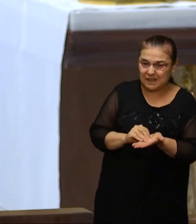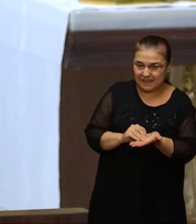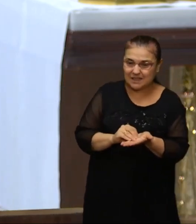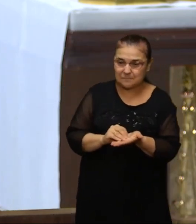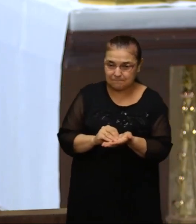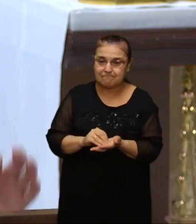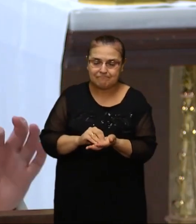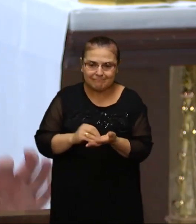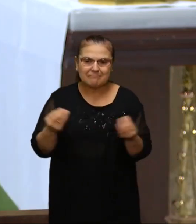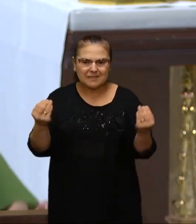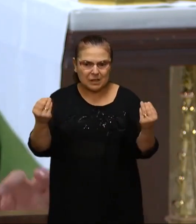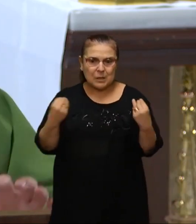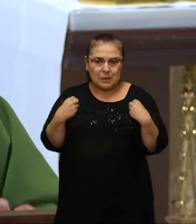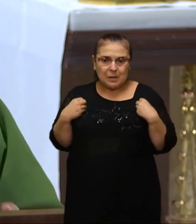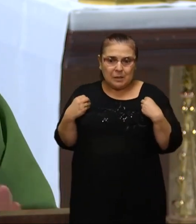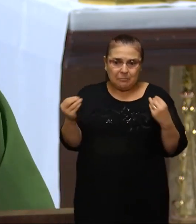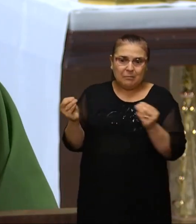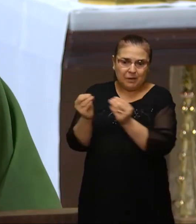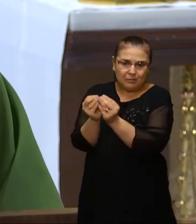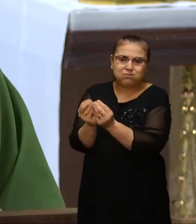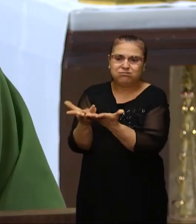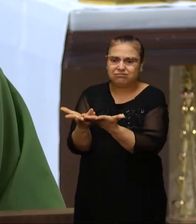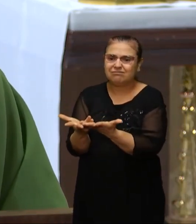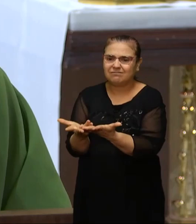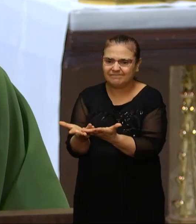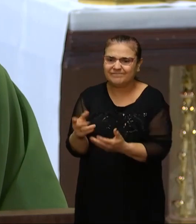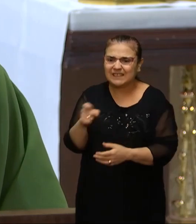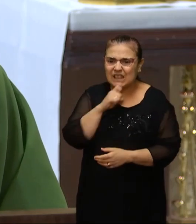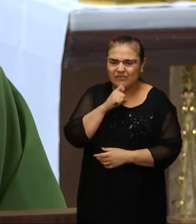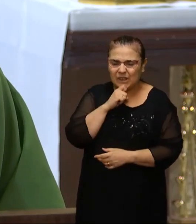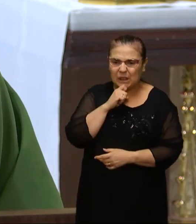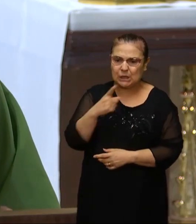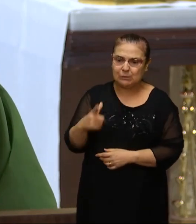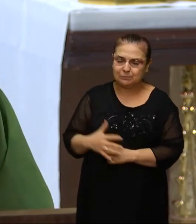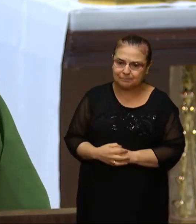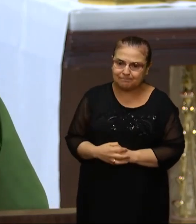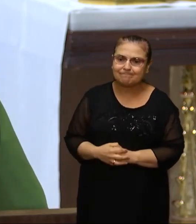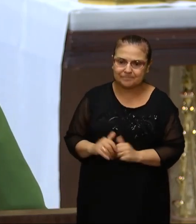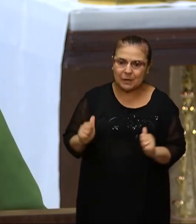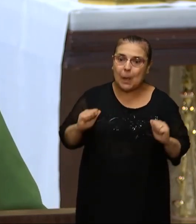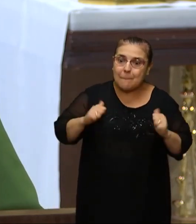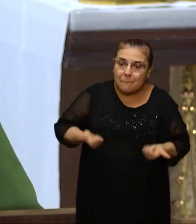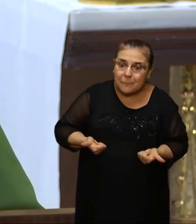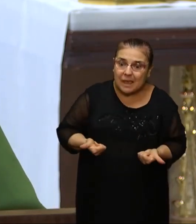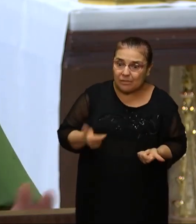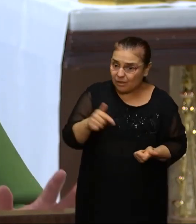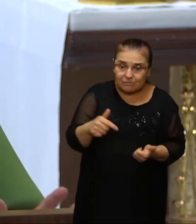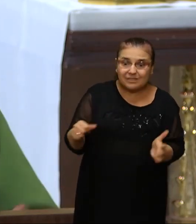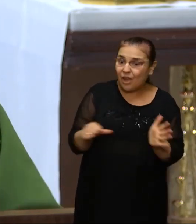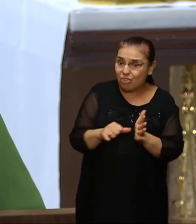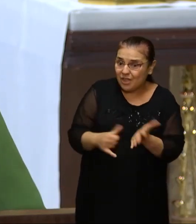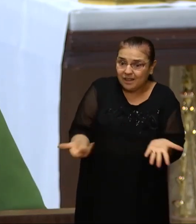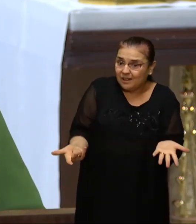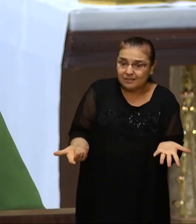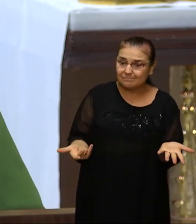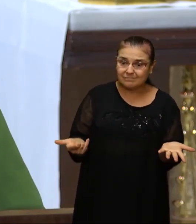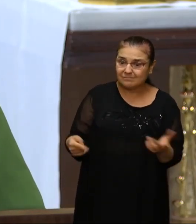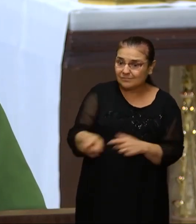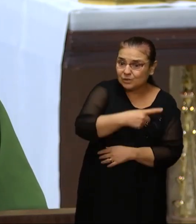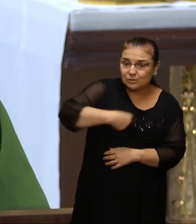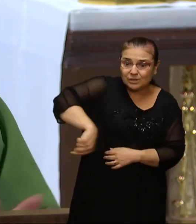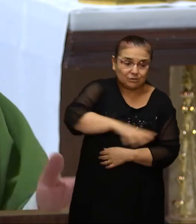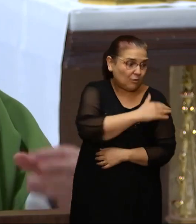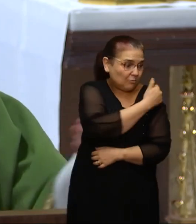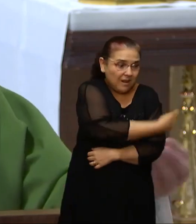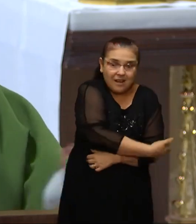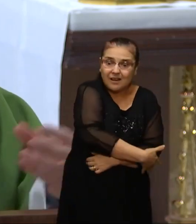difíciles seamos también comprensivos empezando solo por los que tenemos cerca por las personas que están a nuestro lado